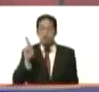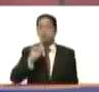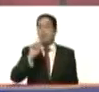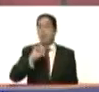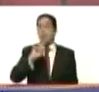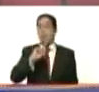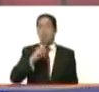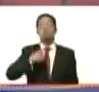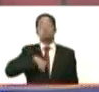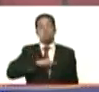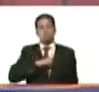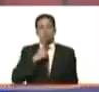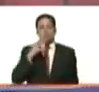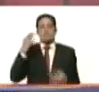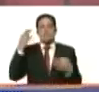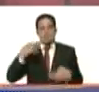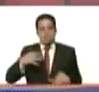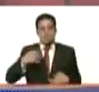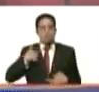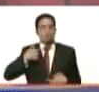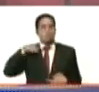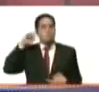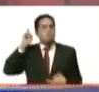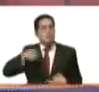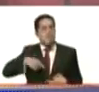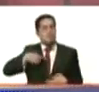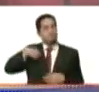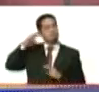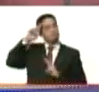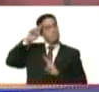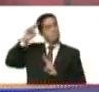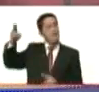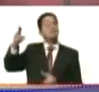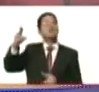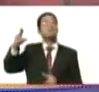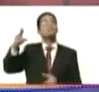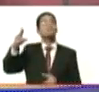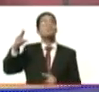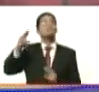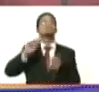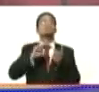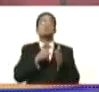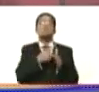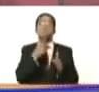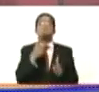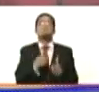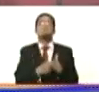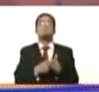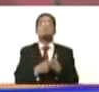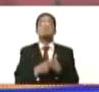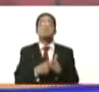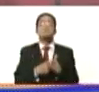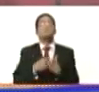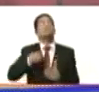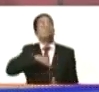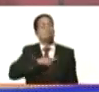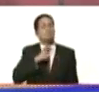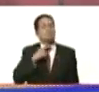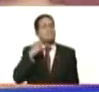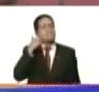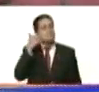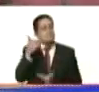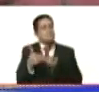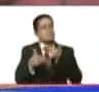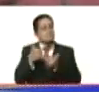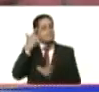seguro estamos de esa dignidad originaria, tanto más trágico nos concientizamos de la mayor